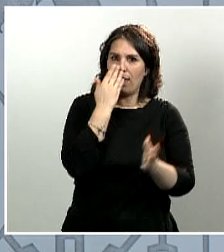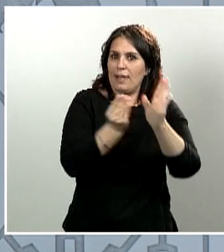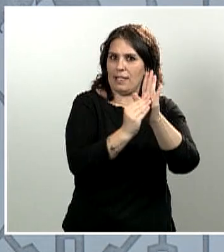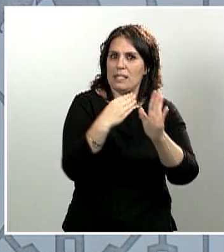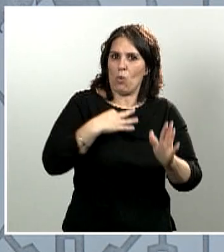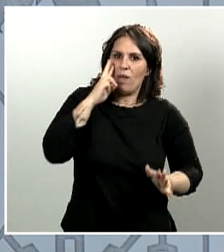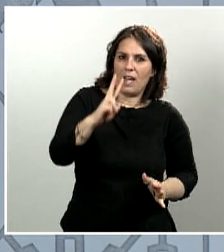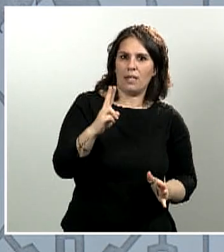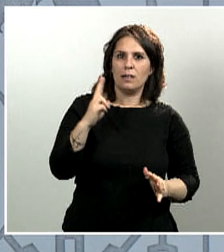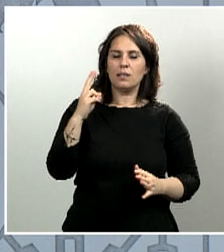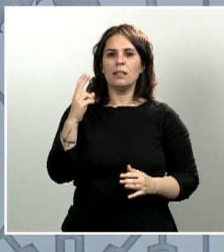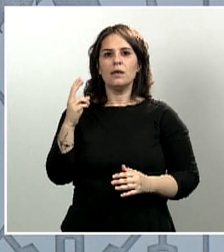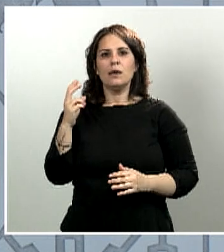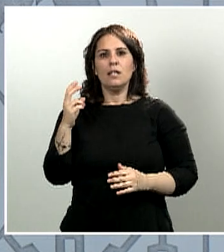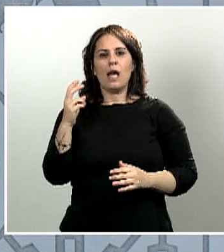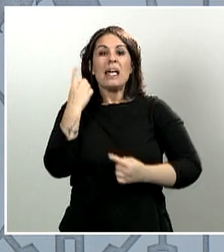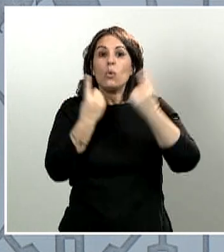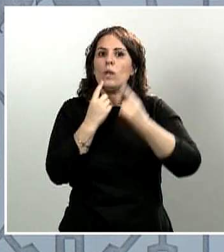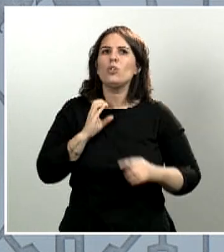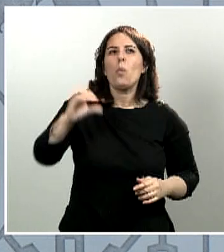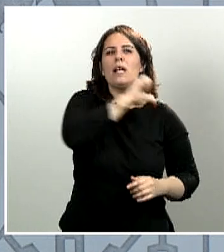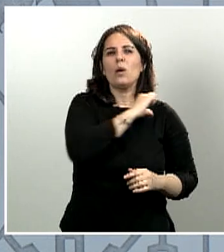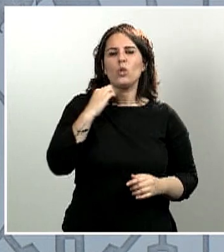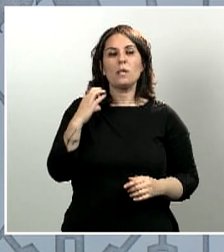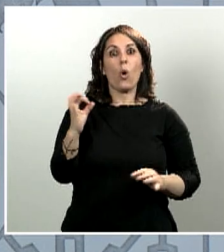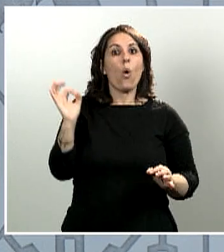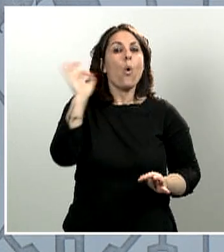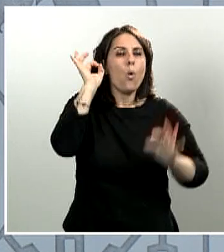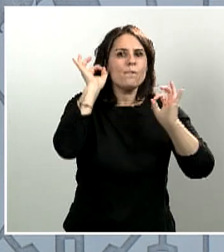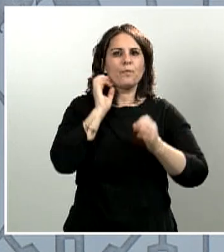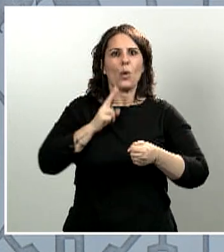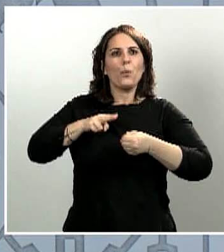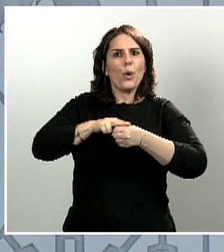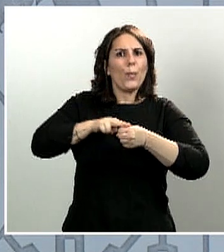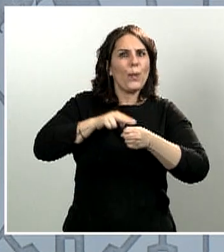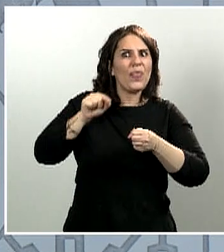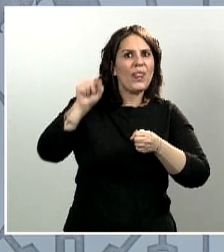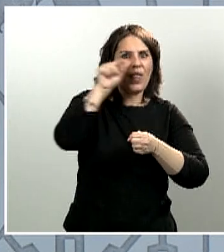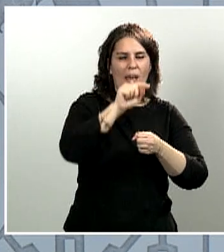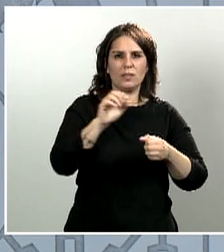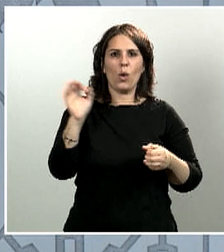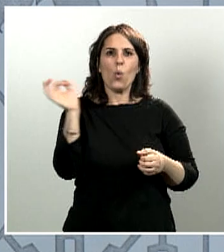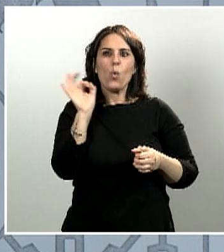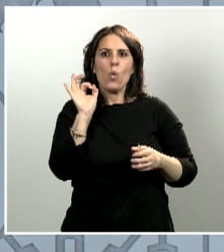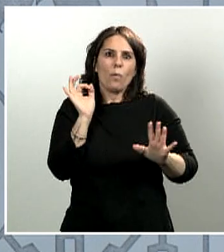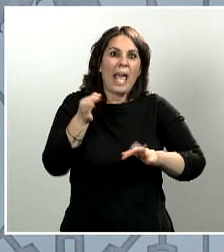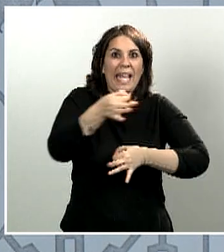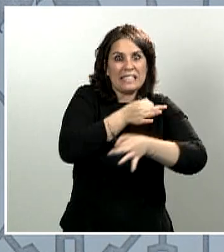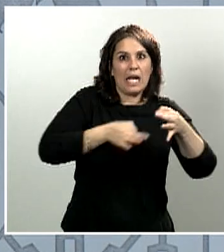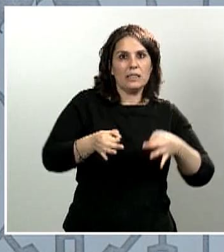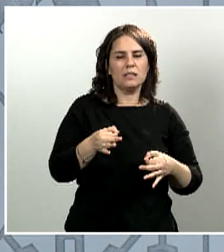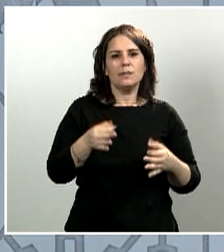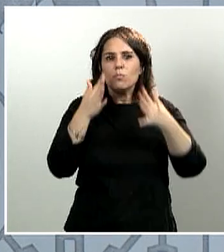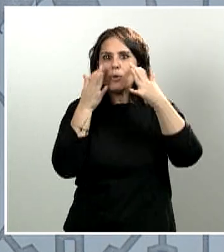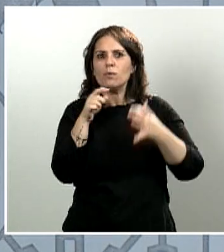autónomas o provincias más concretamente, e incluso si vamos a territorios insulares, a algunas islas, en las que obviamente los riesgos de